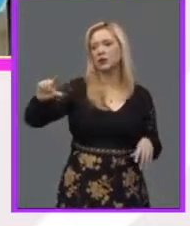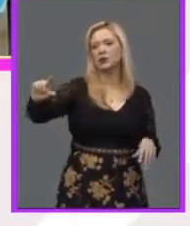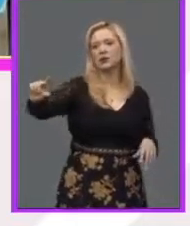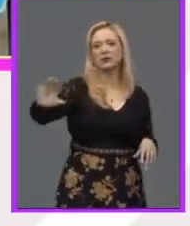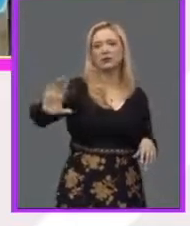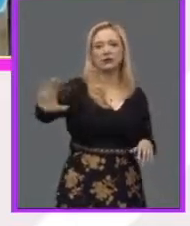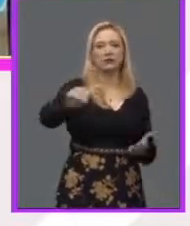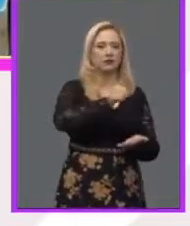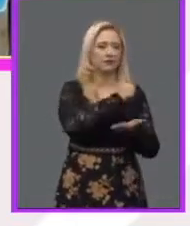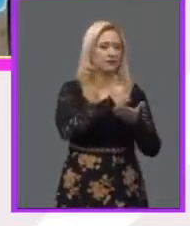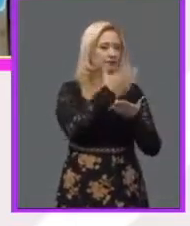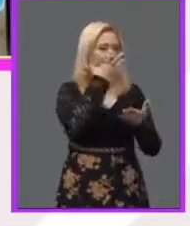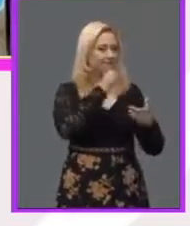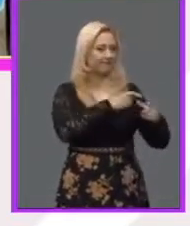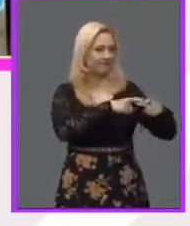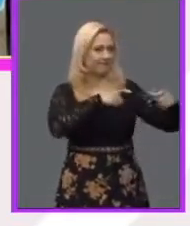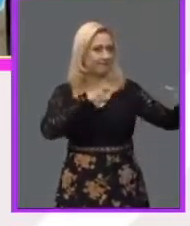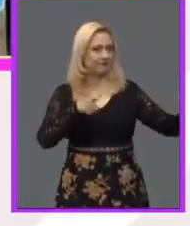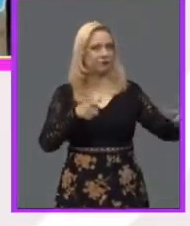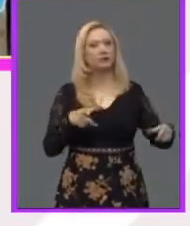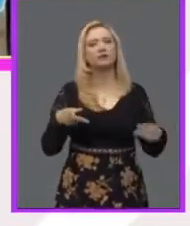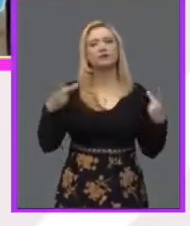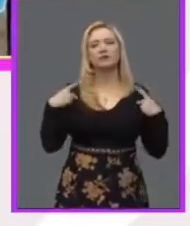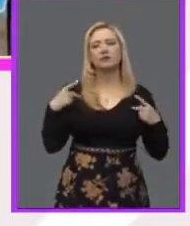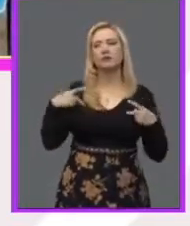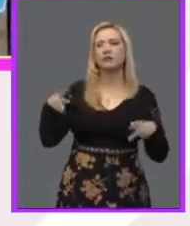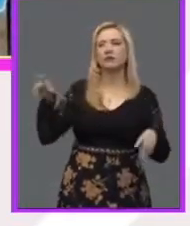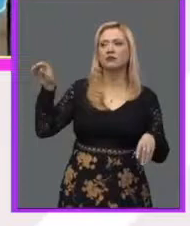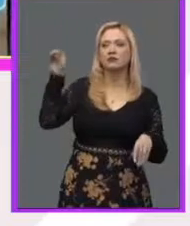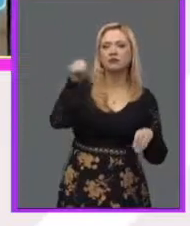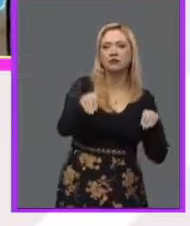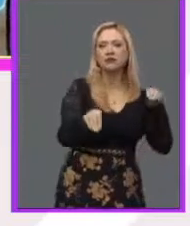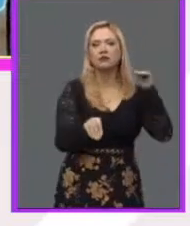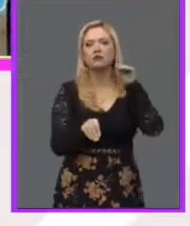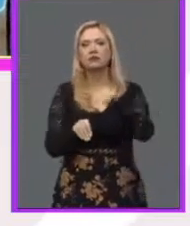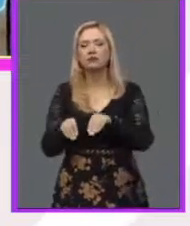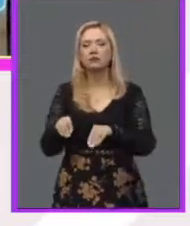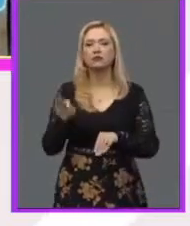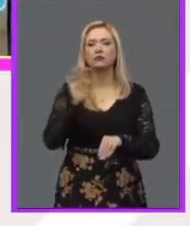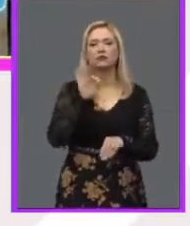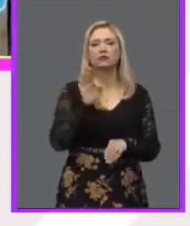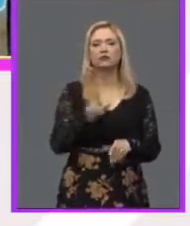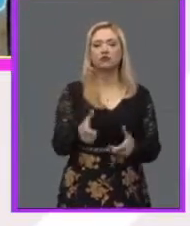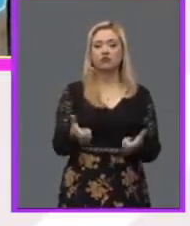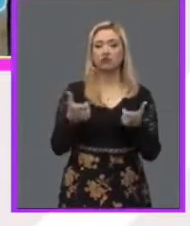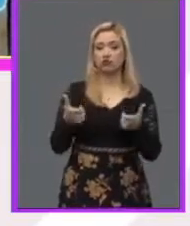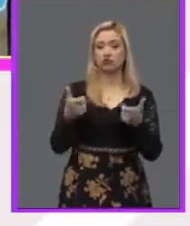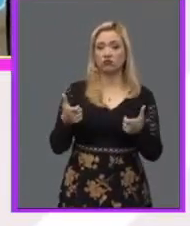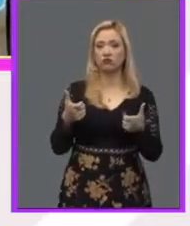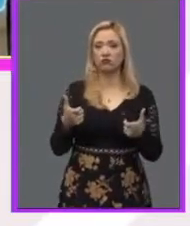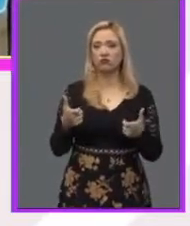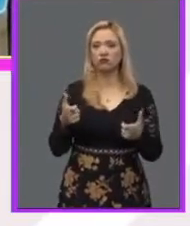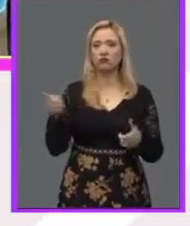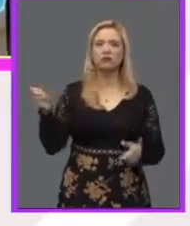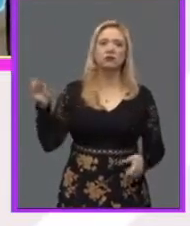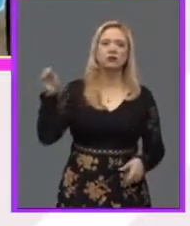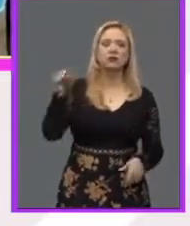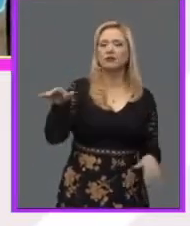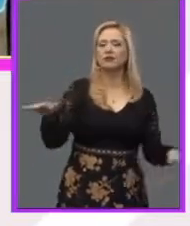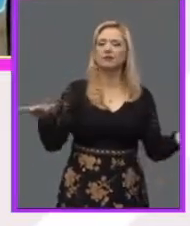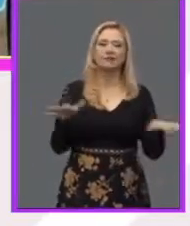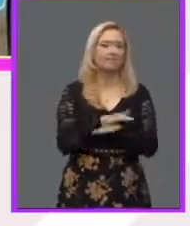ser redescubiertos por ciertos perfiles de personas que van llegando con mayor poder adquisitivo y que van modificando